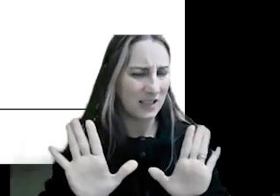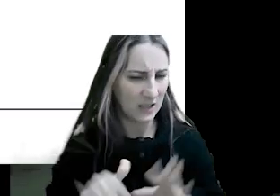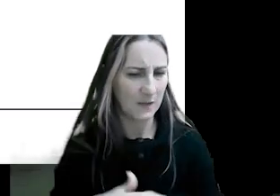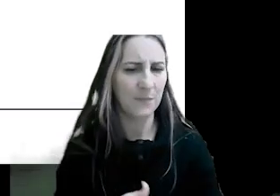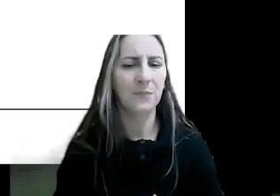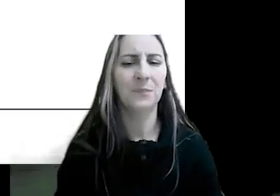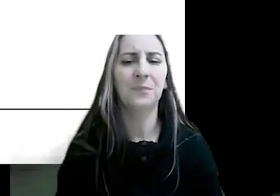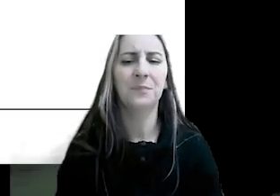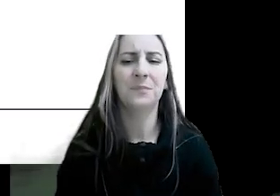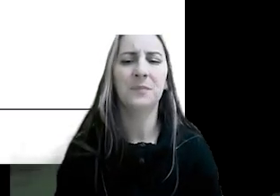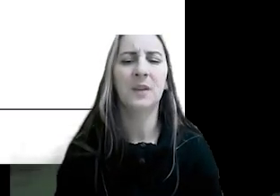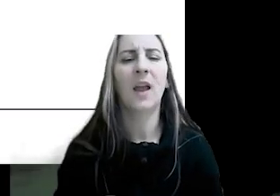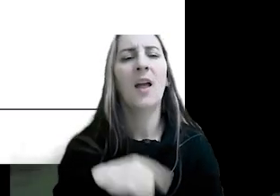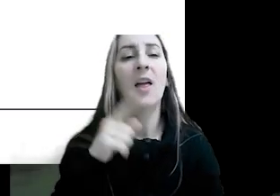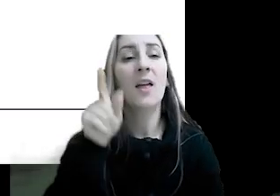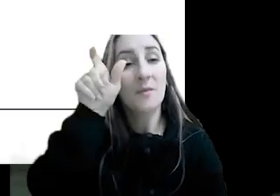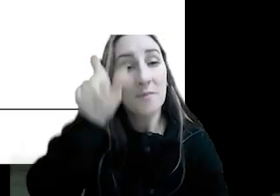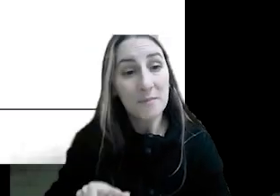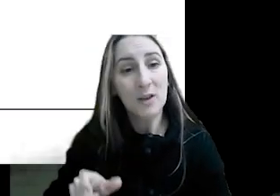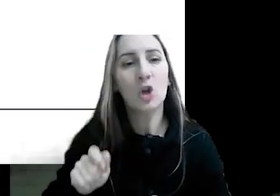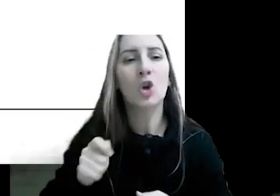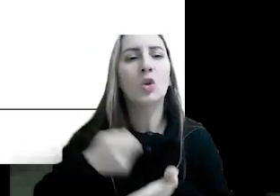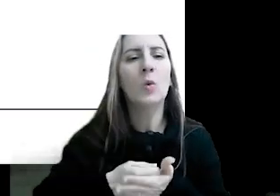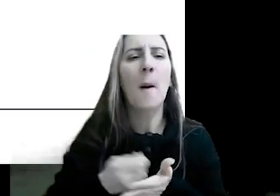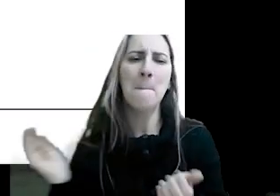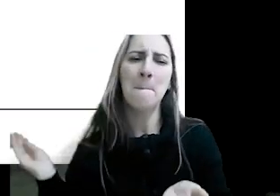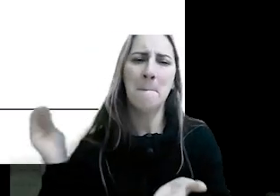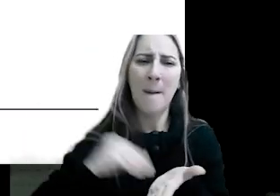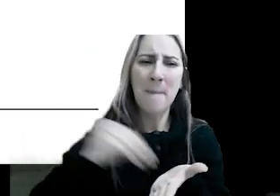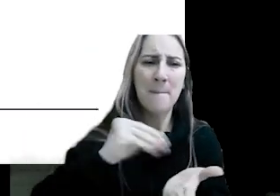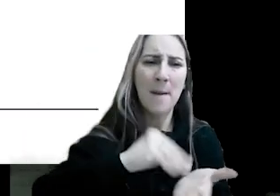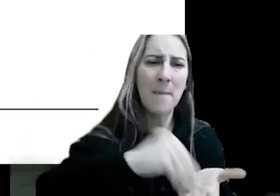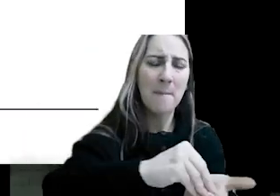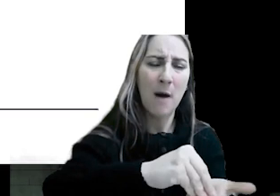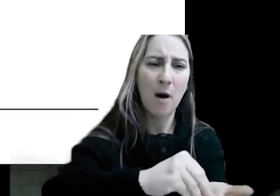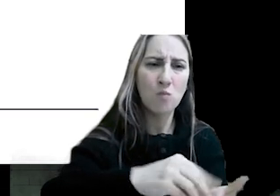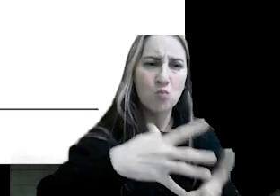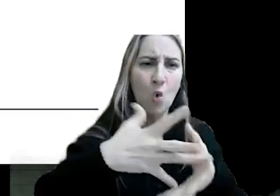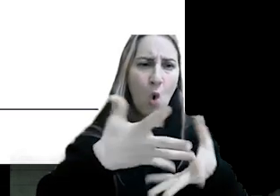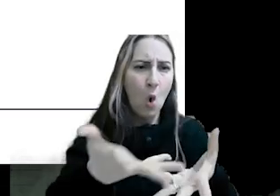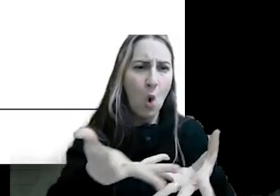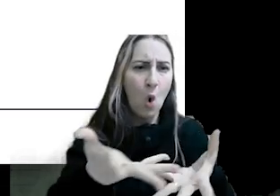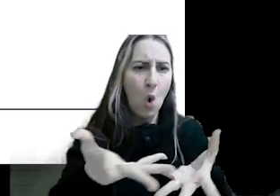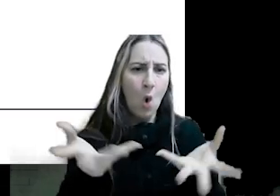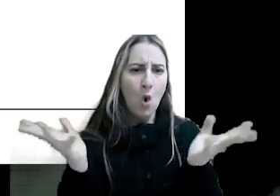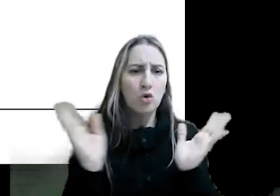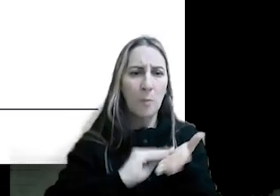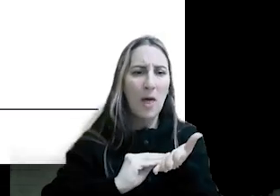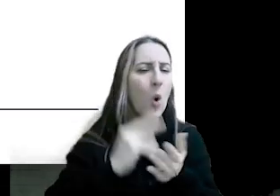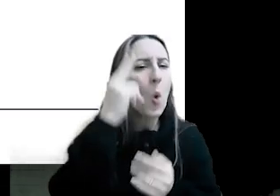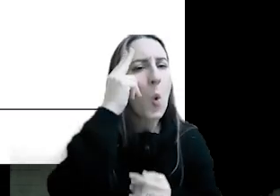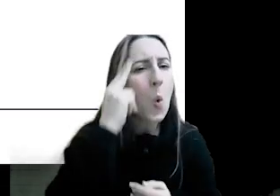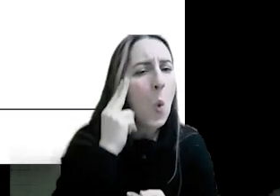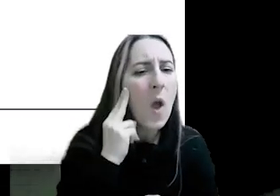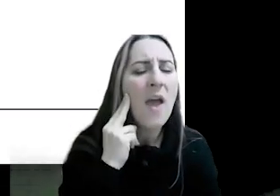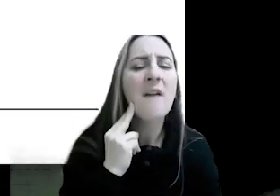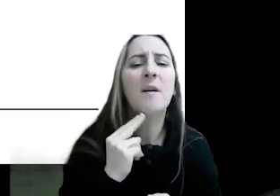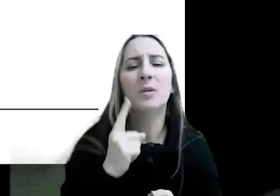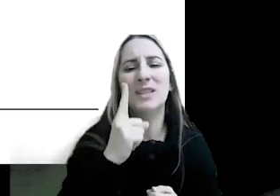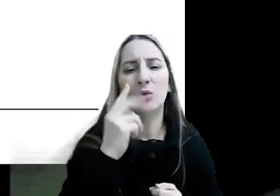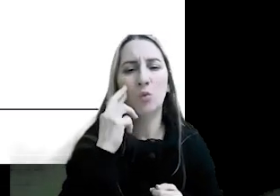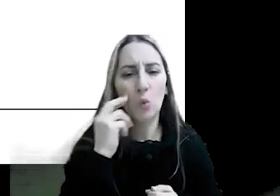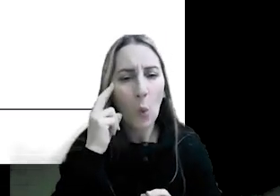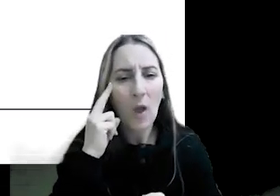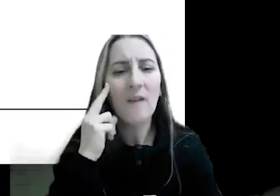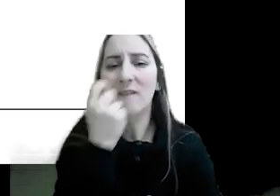donde agregan muchos empleados. Ponen, por ejemplo, en vez de 9, 109 empleados, cuando tenía 24,